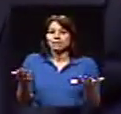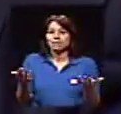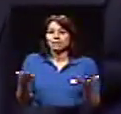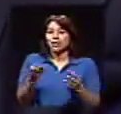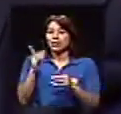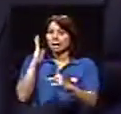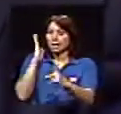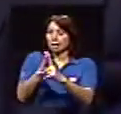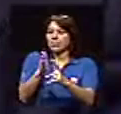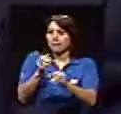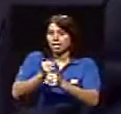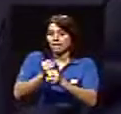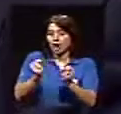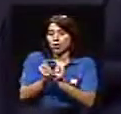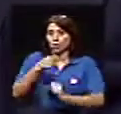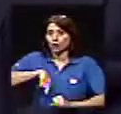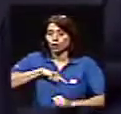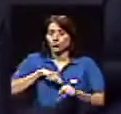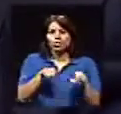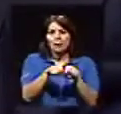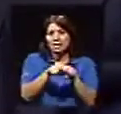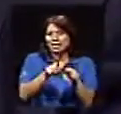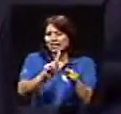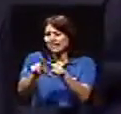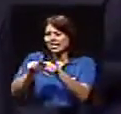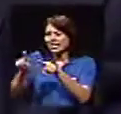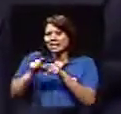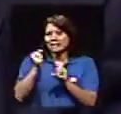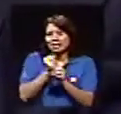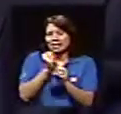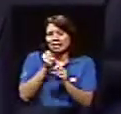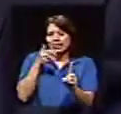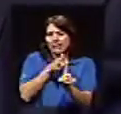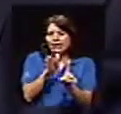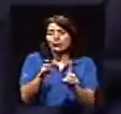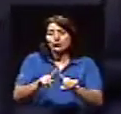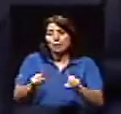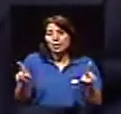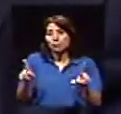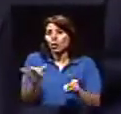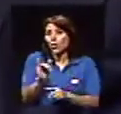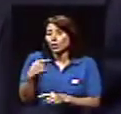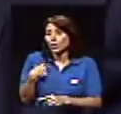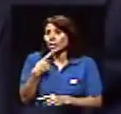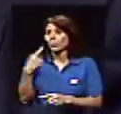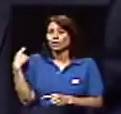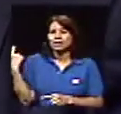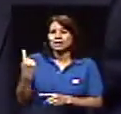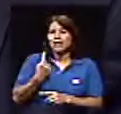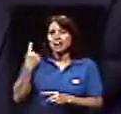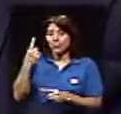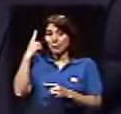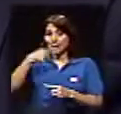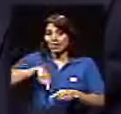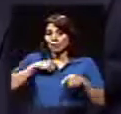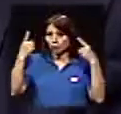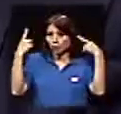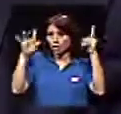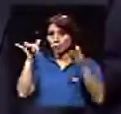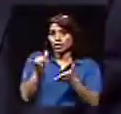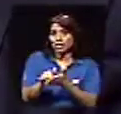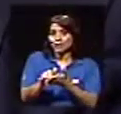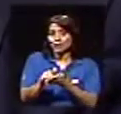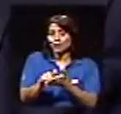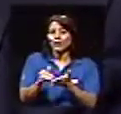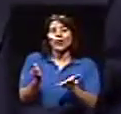con nosotros, más otra cantidad importante de empleos indirectos. Pero como lo digo siempre, para llegar a esa posición no hay